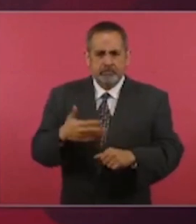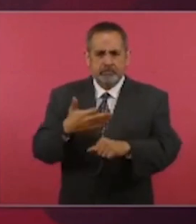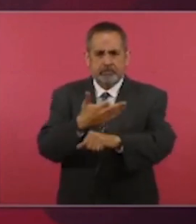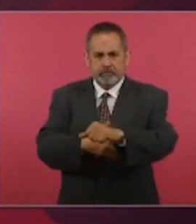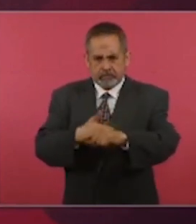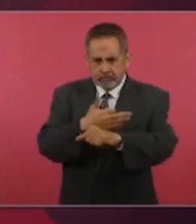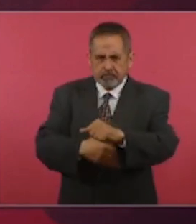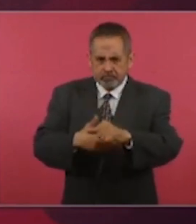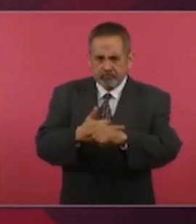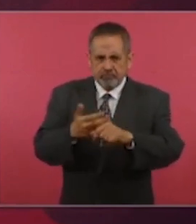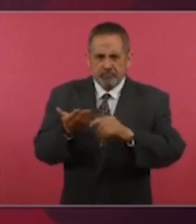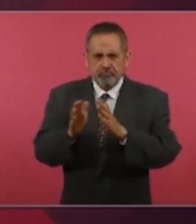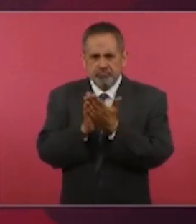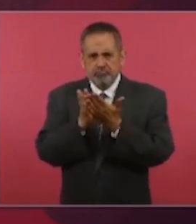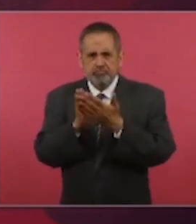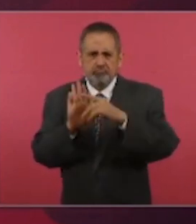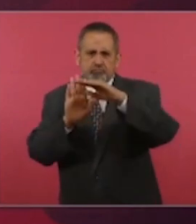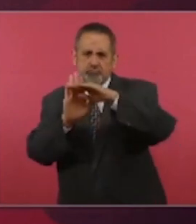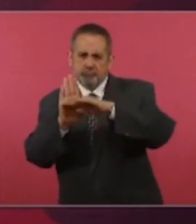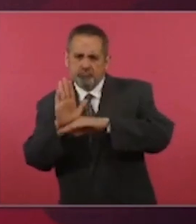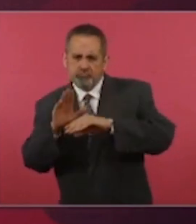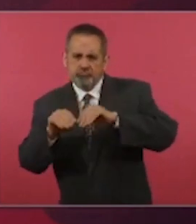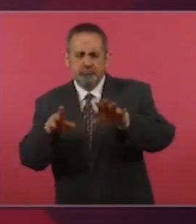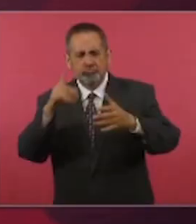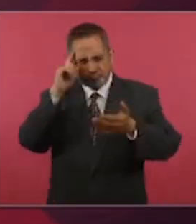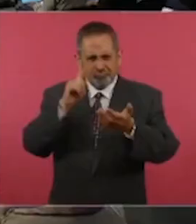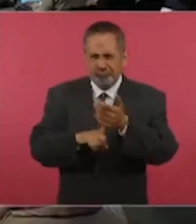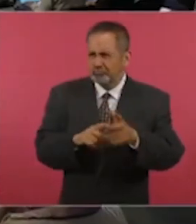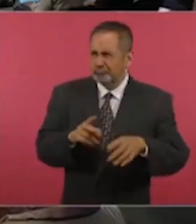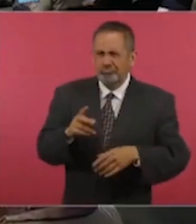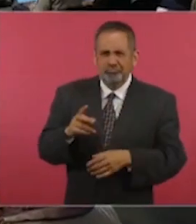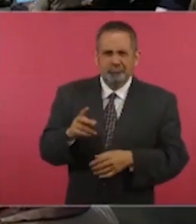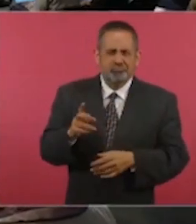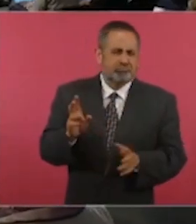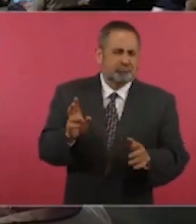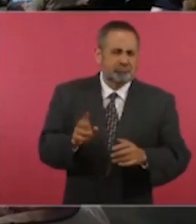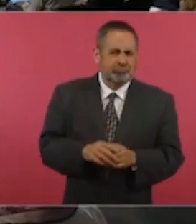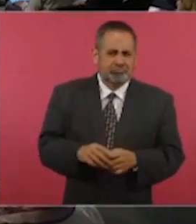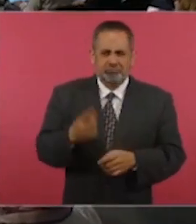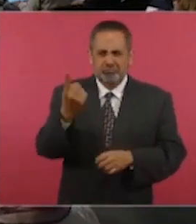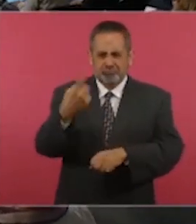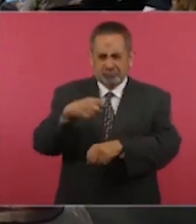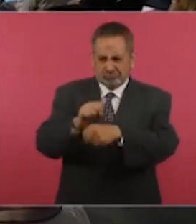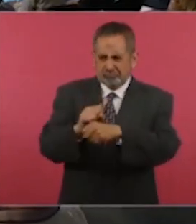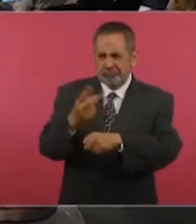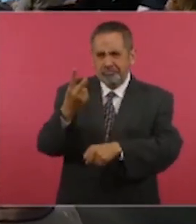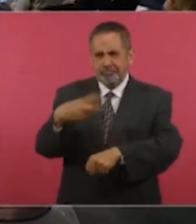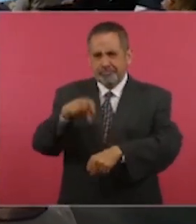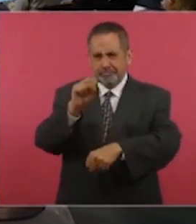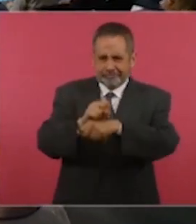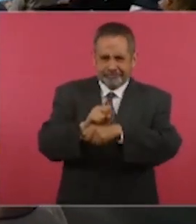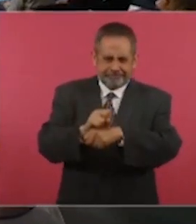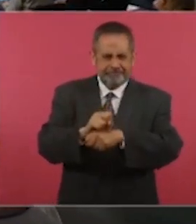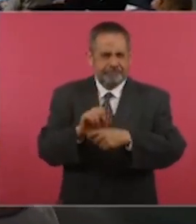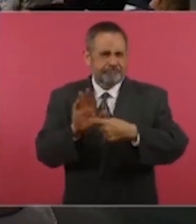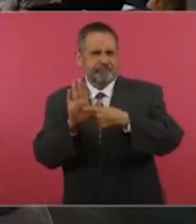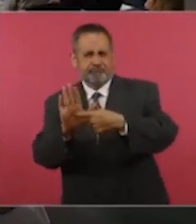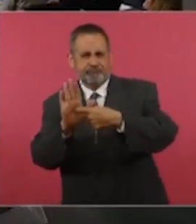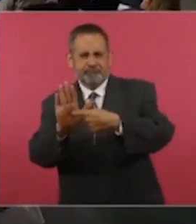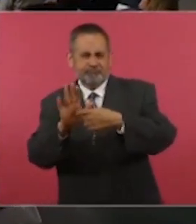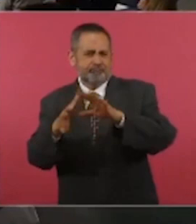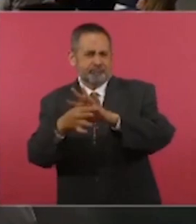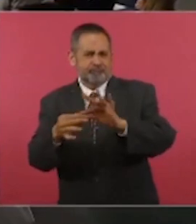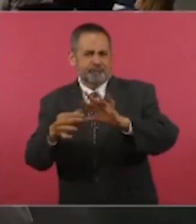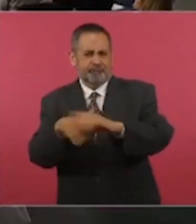¿les parece? En la tarde. O sea, yo creo que con una semana o dos semanas